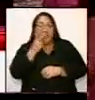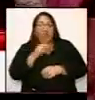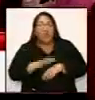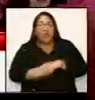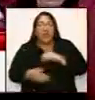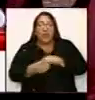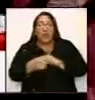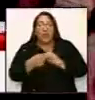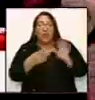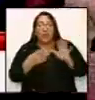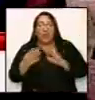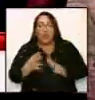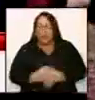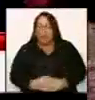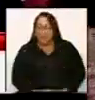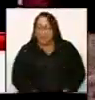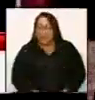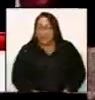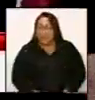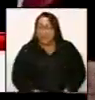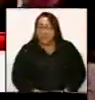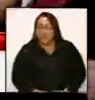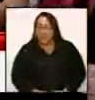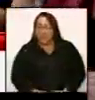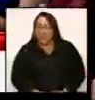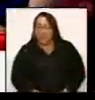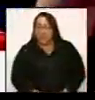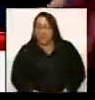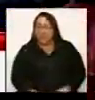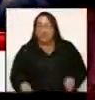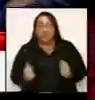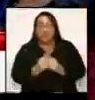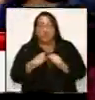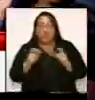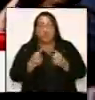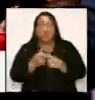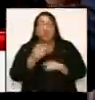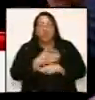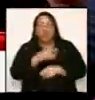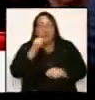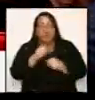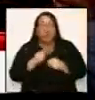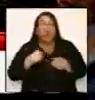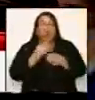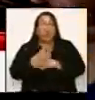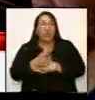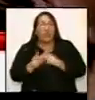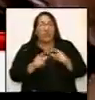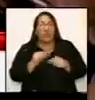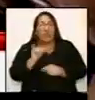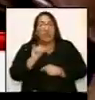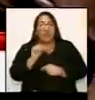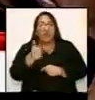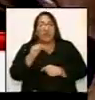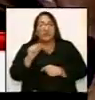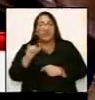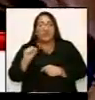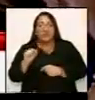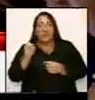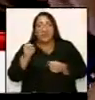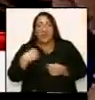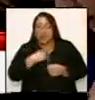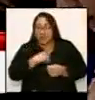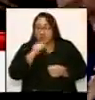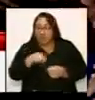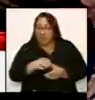tratado 199 y con esta comisión hacía recordar que hemos ido a la localidad de Asís, porque